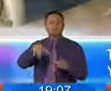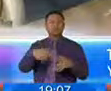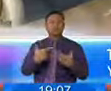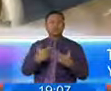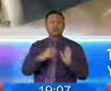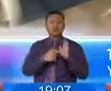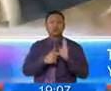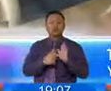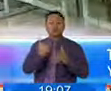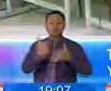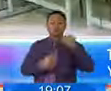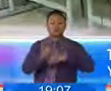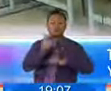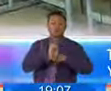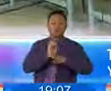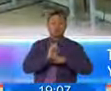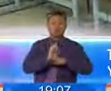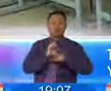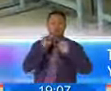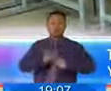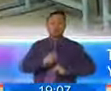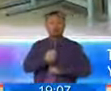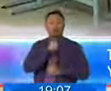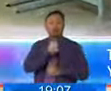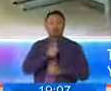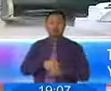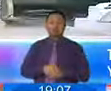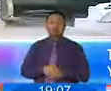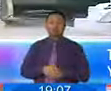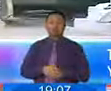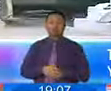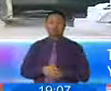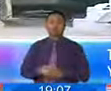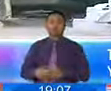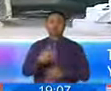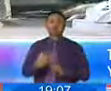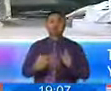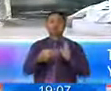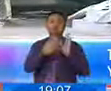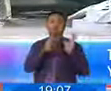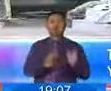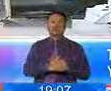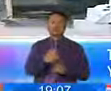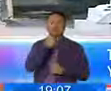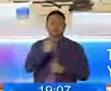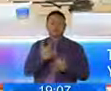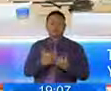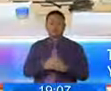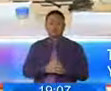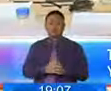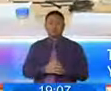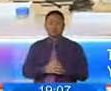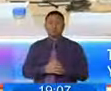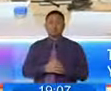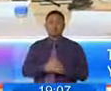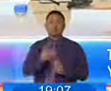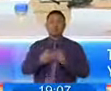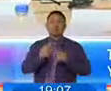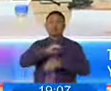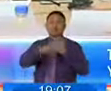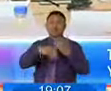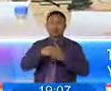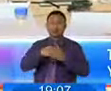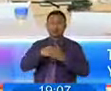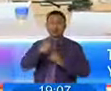un precedente en la justicia ecuatoriana como en la labor periodística. El activista político adelantó que interpondrá acciones contra todos quienes ordenaron